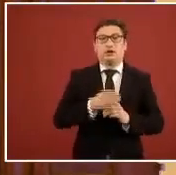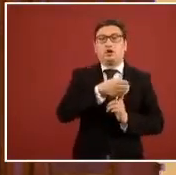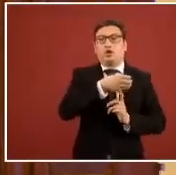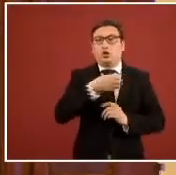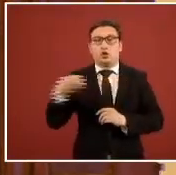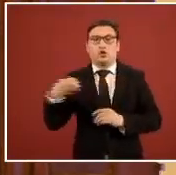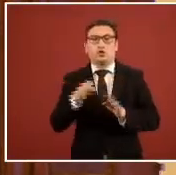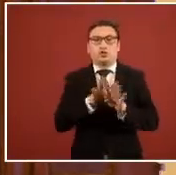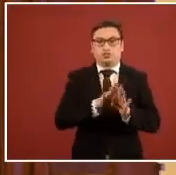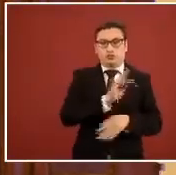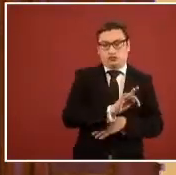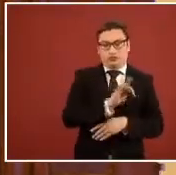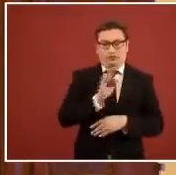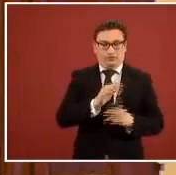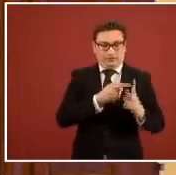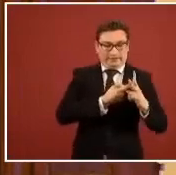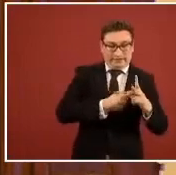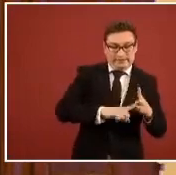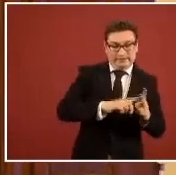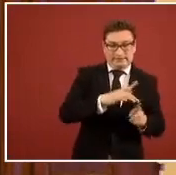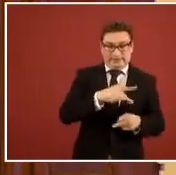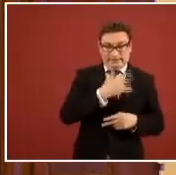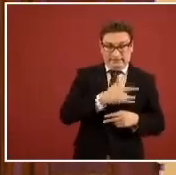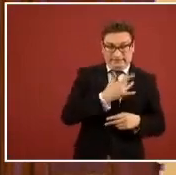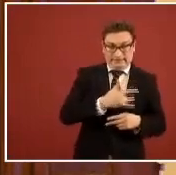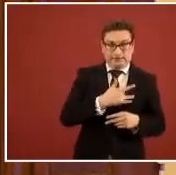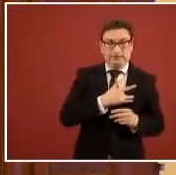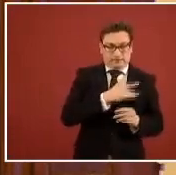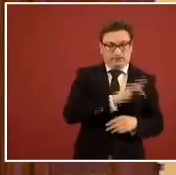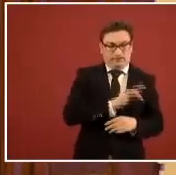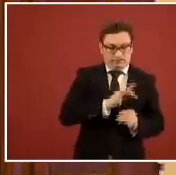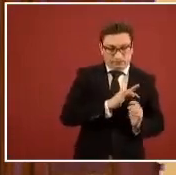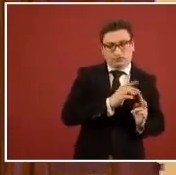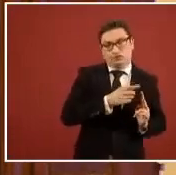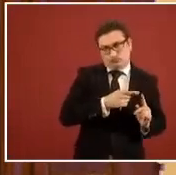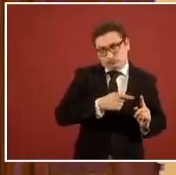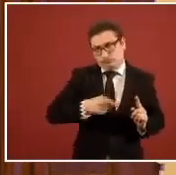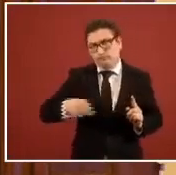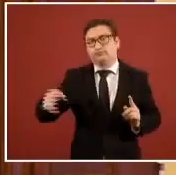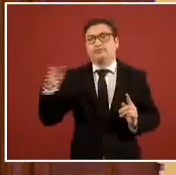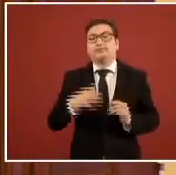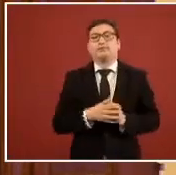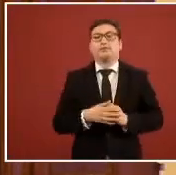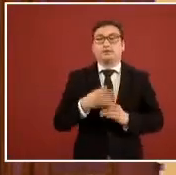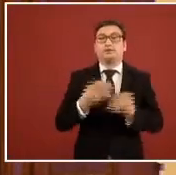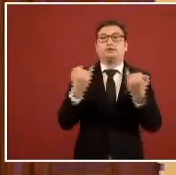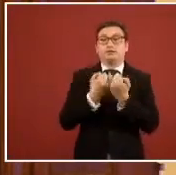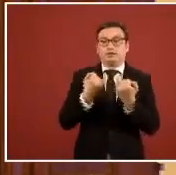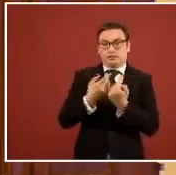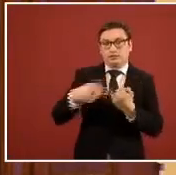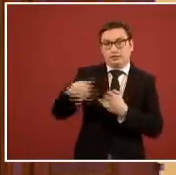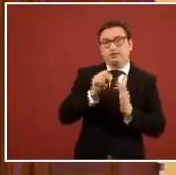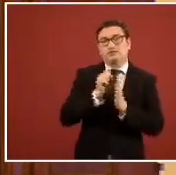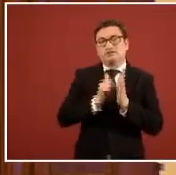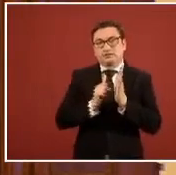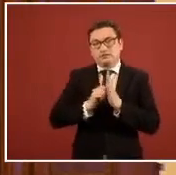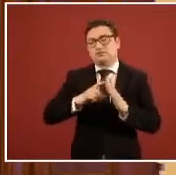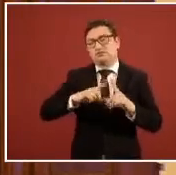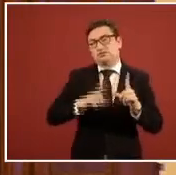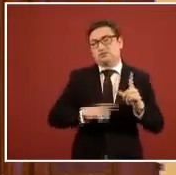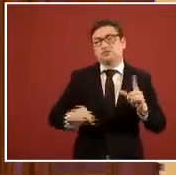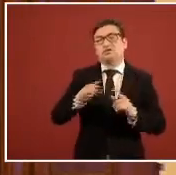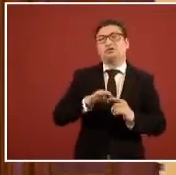ordenados por fecha en la que iniciaron los síntomas. El Sistema de Vigilancia Epidemiológica, el Sistema Nacional de